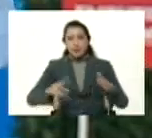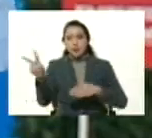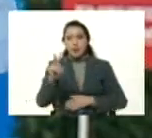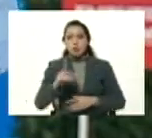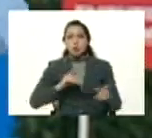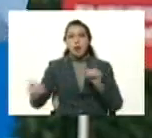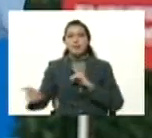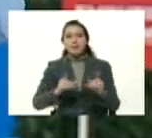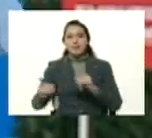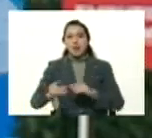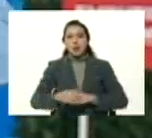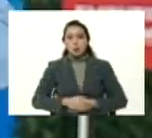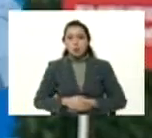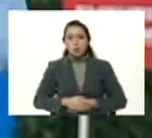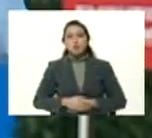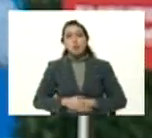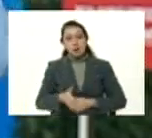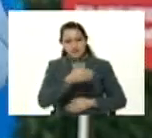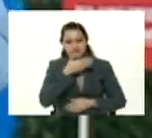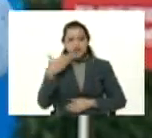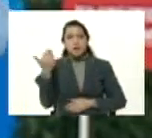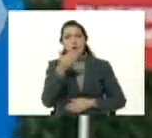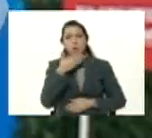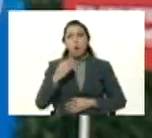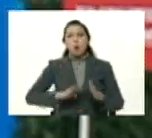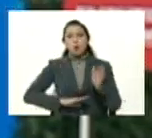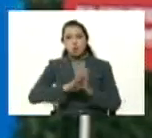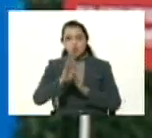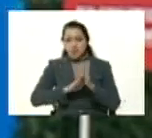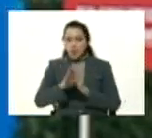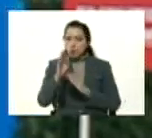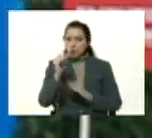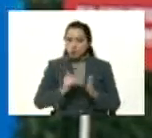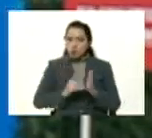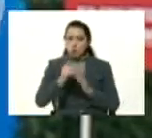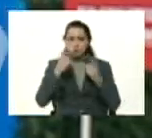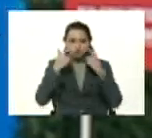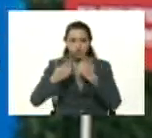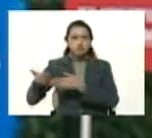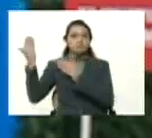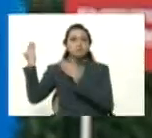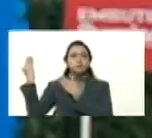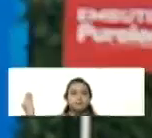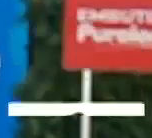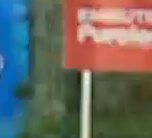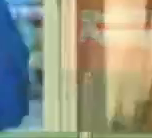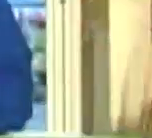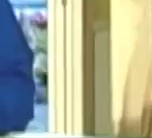diálogo para recuperación, para el desarrollo, para el crecimiento. Adelante, video.